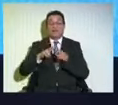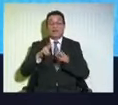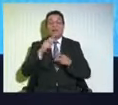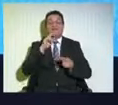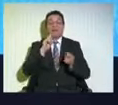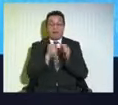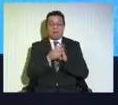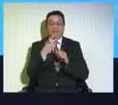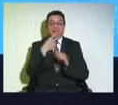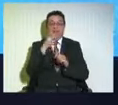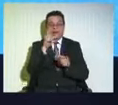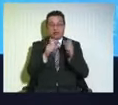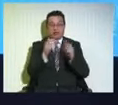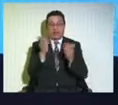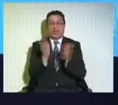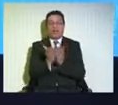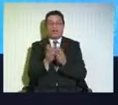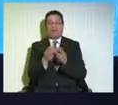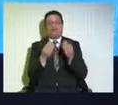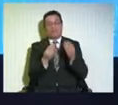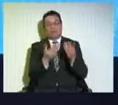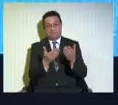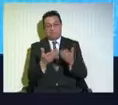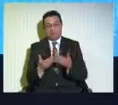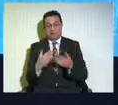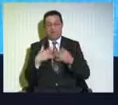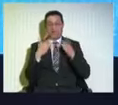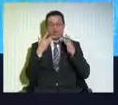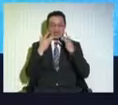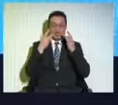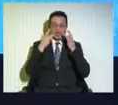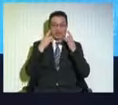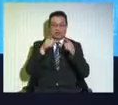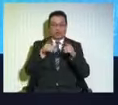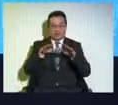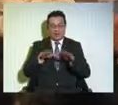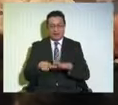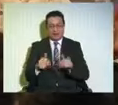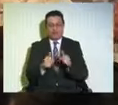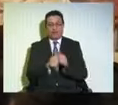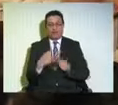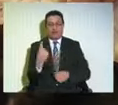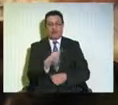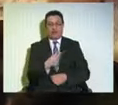la vida de los estudiantes. Muy bienvenida y muy contento de que estés acá con nosotros.